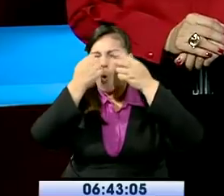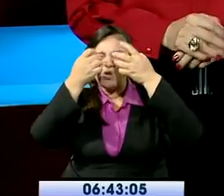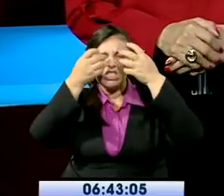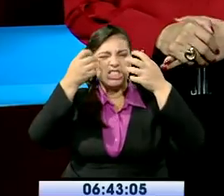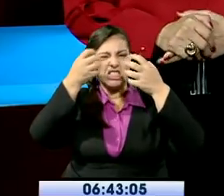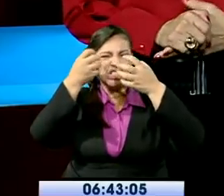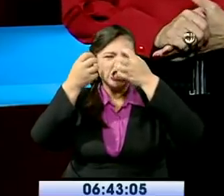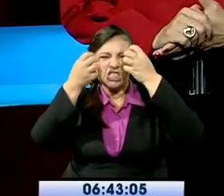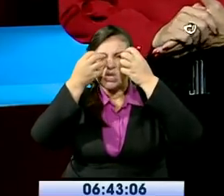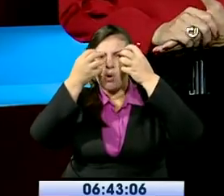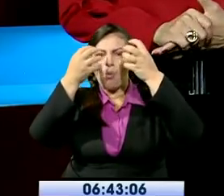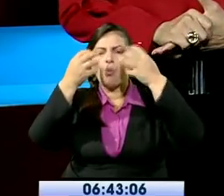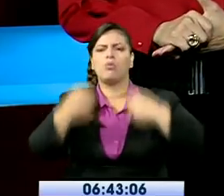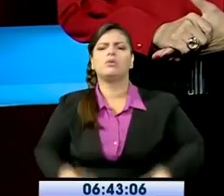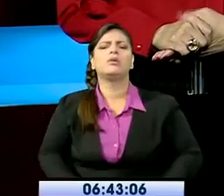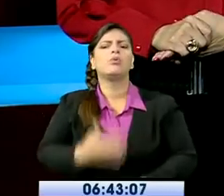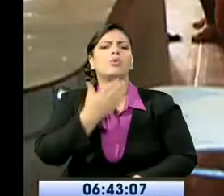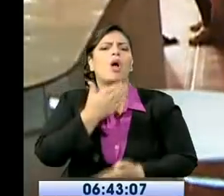Guayaquil.